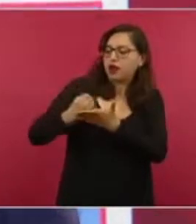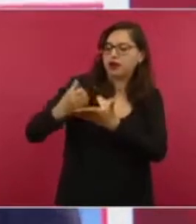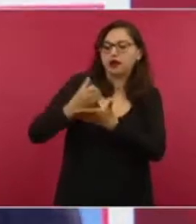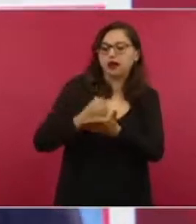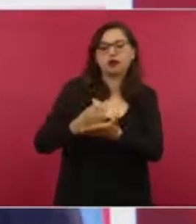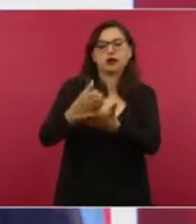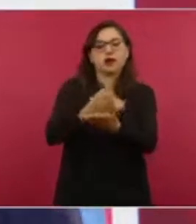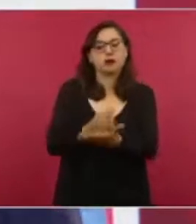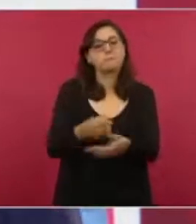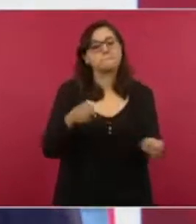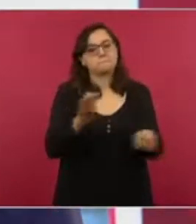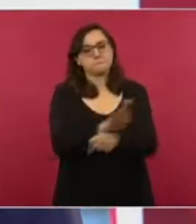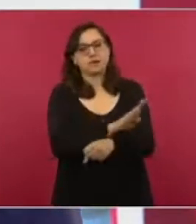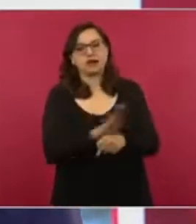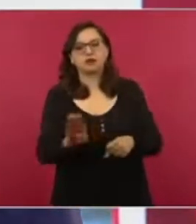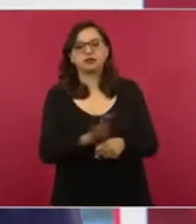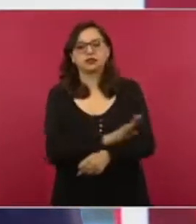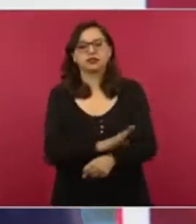beneficios